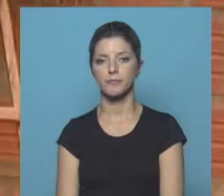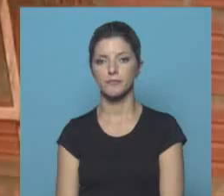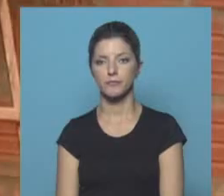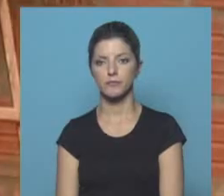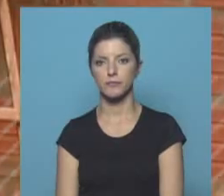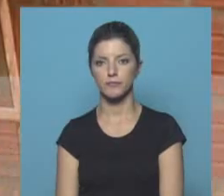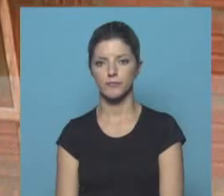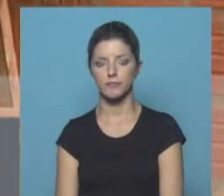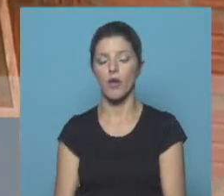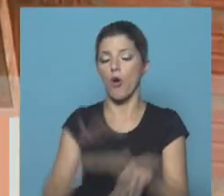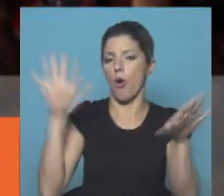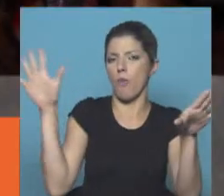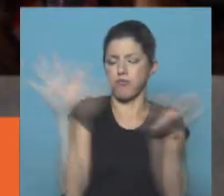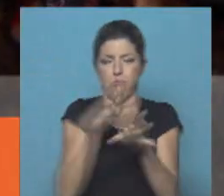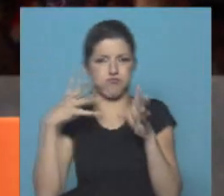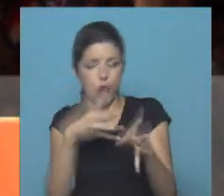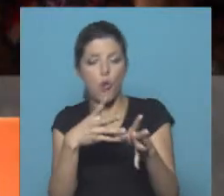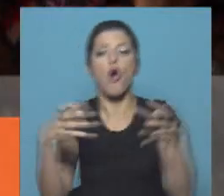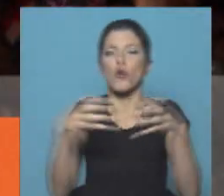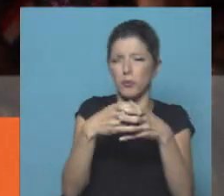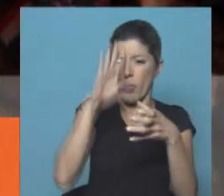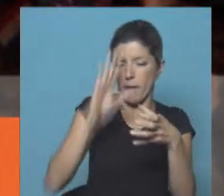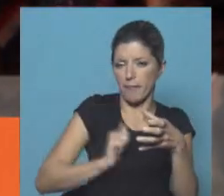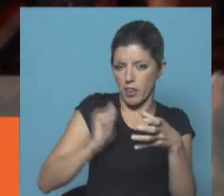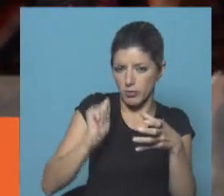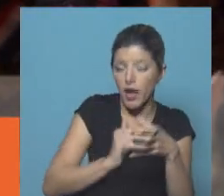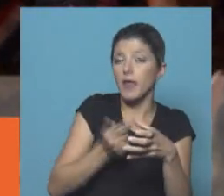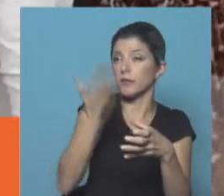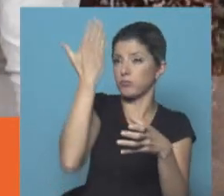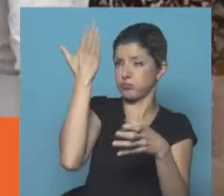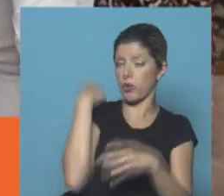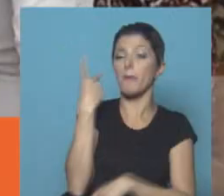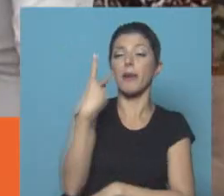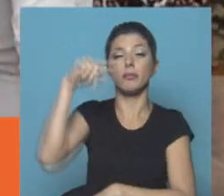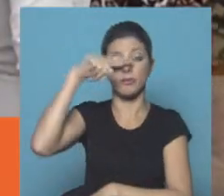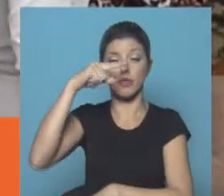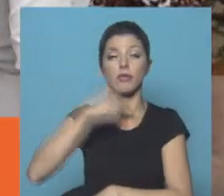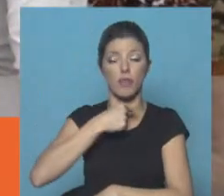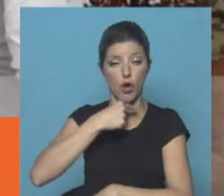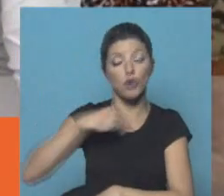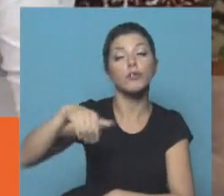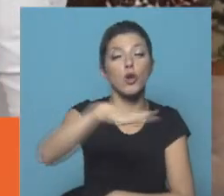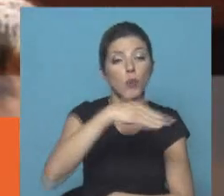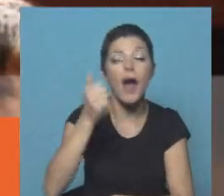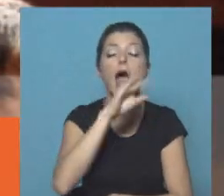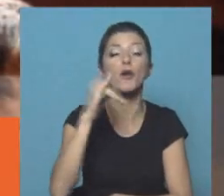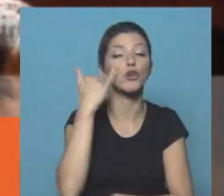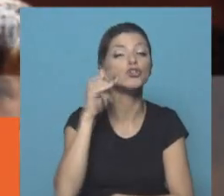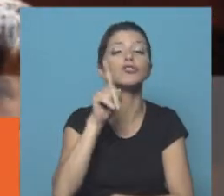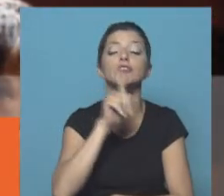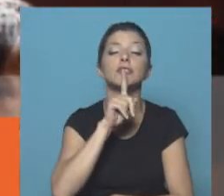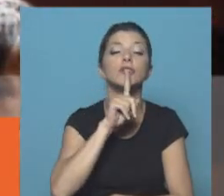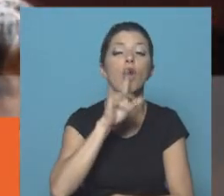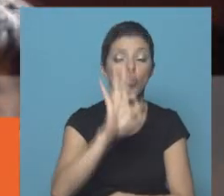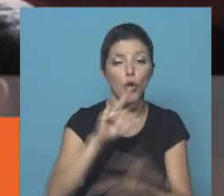Una emboscada a una patrulla del Ejército del Paraguay, ocurrida el pasado 27 de agosto en la localidad de Arroyito, del departamento